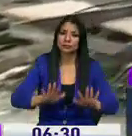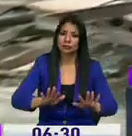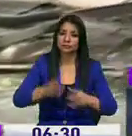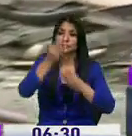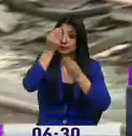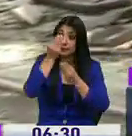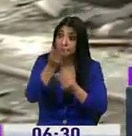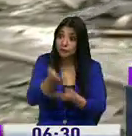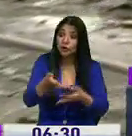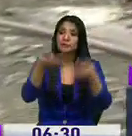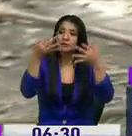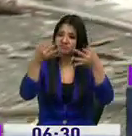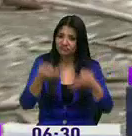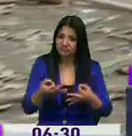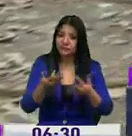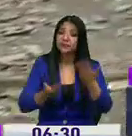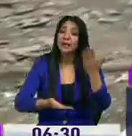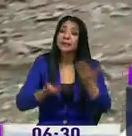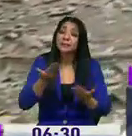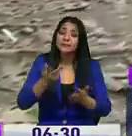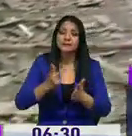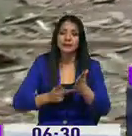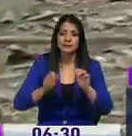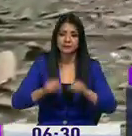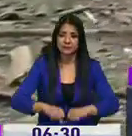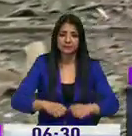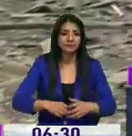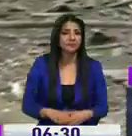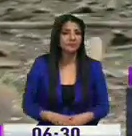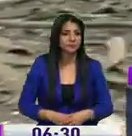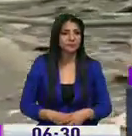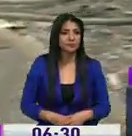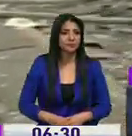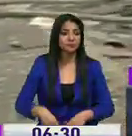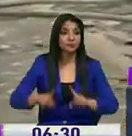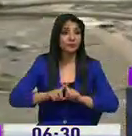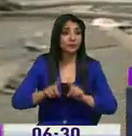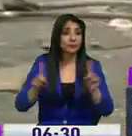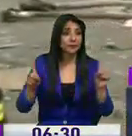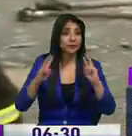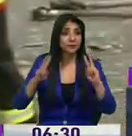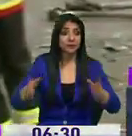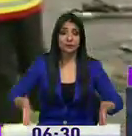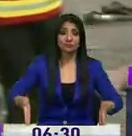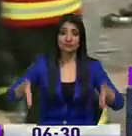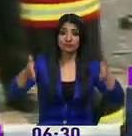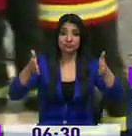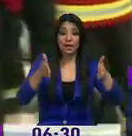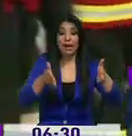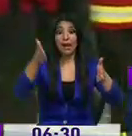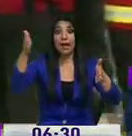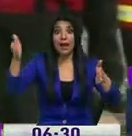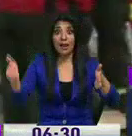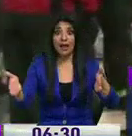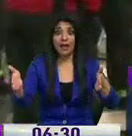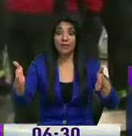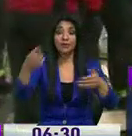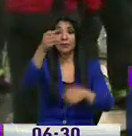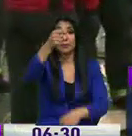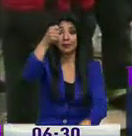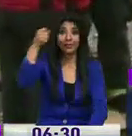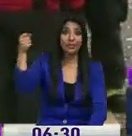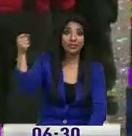cualquier dato presumible de qué es lo que pudo haber pasado sin embargo también vemos que la edificación de al lado tiene bastantes vídeos destruidos